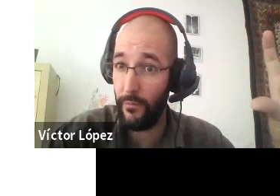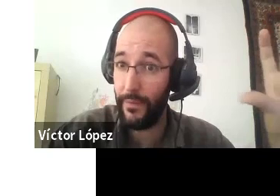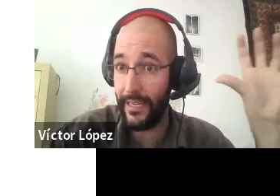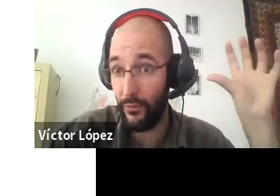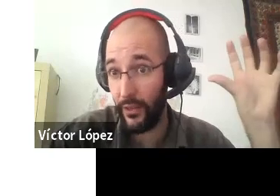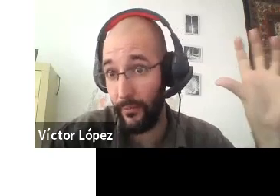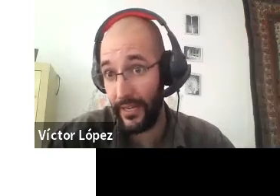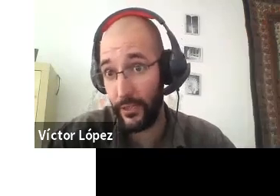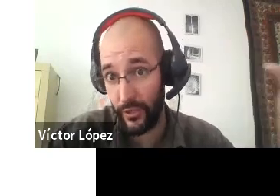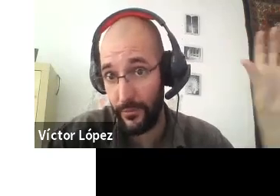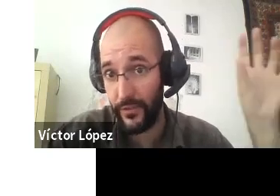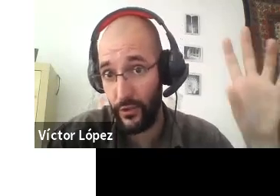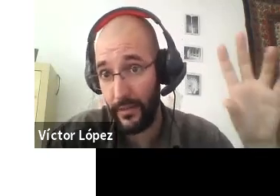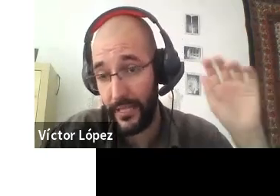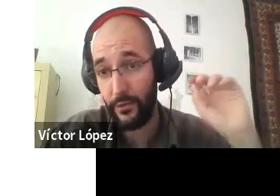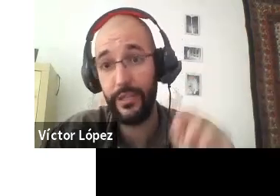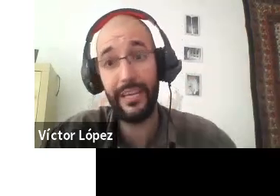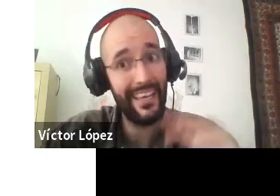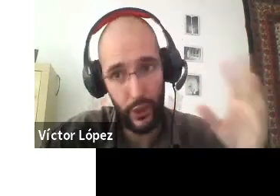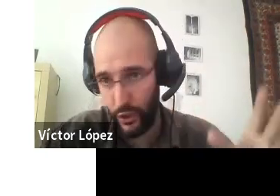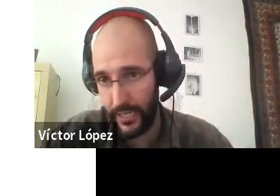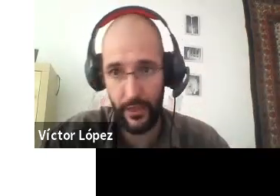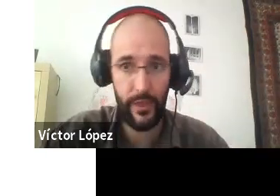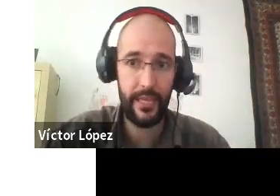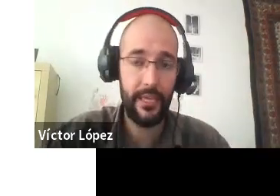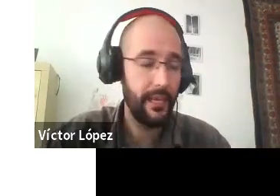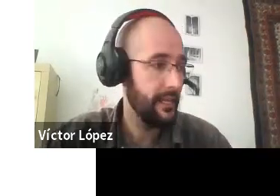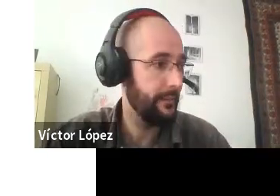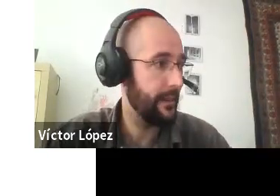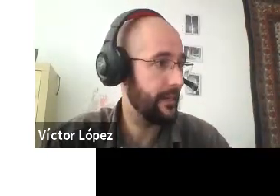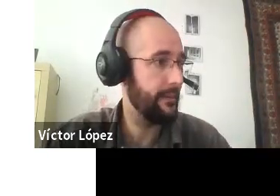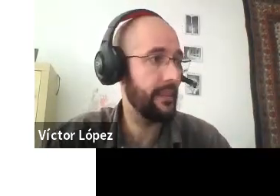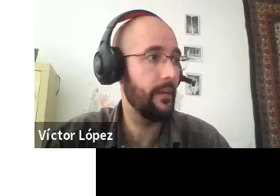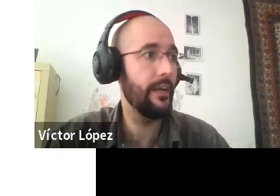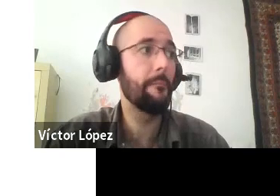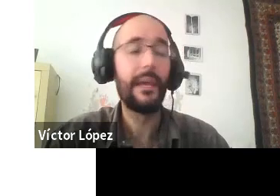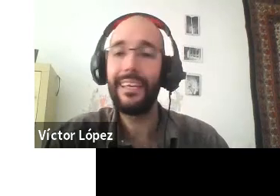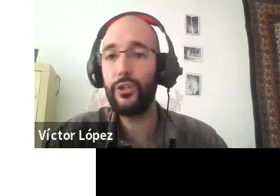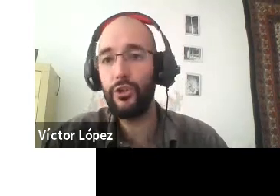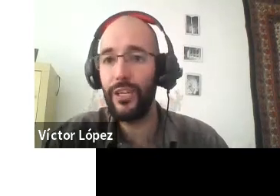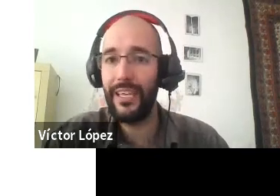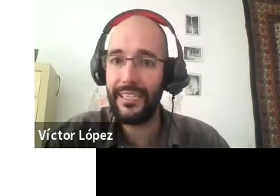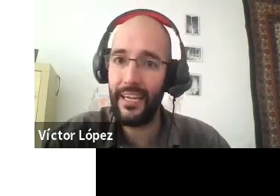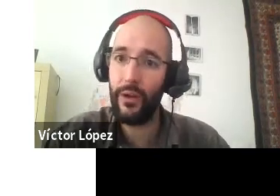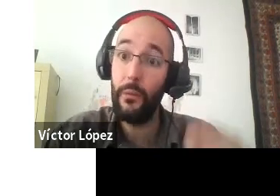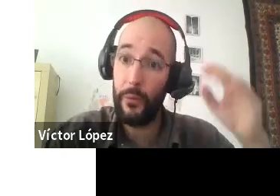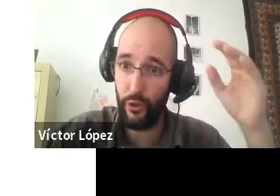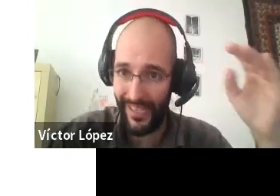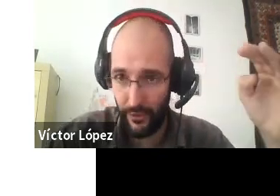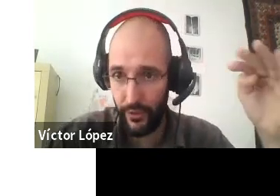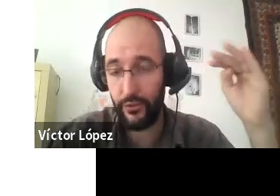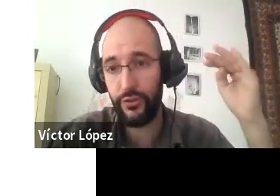hecho mi compañera Nuria Domena, que es otra profesora también de secundaria en otra ciudad de cerca de Barcelona. Y estos ya están en la